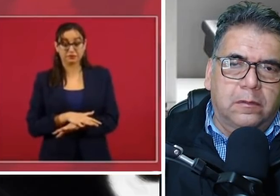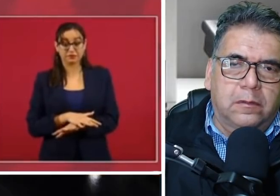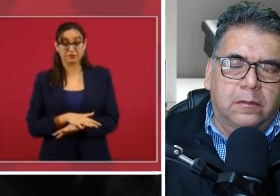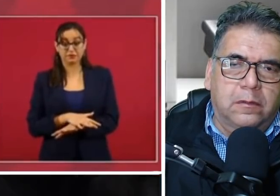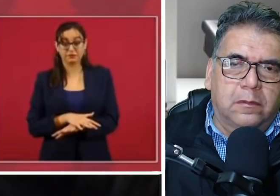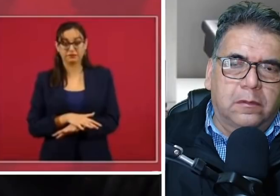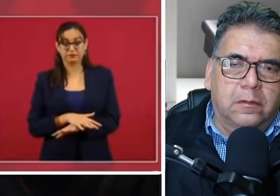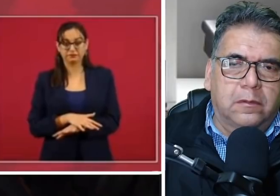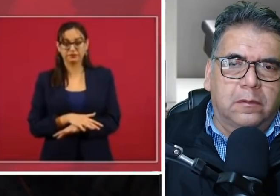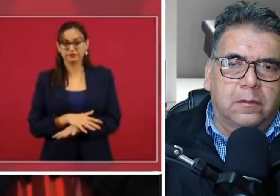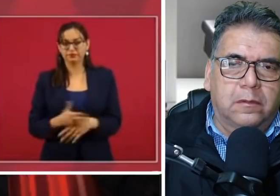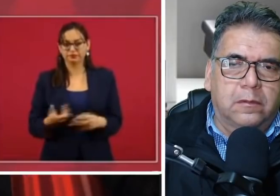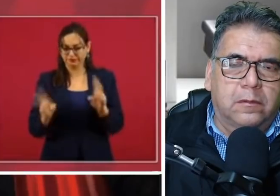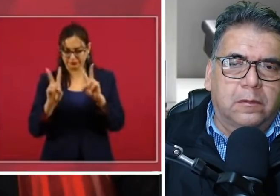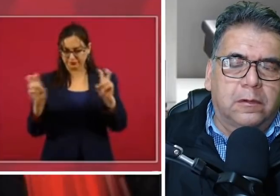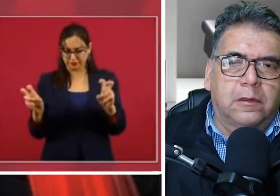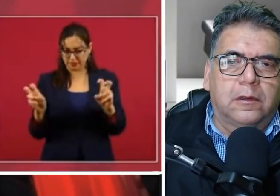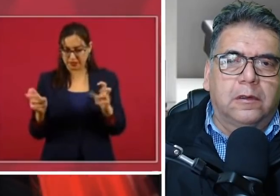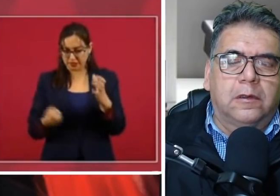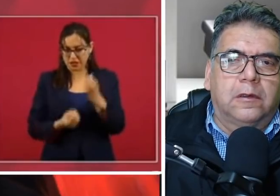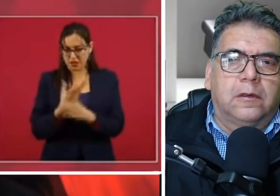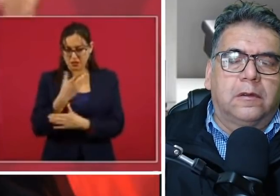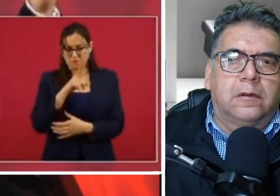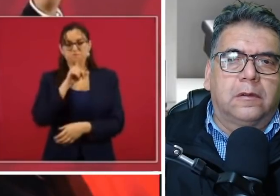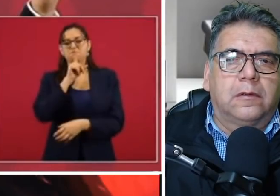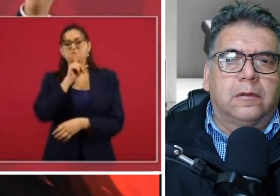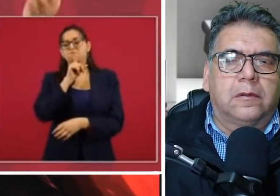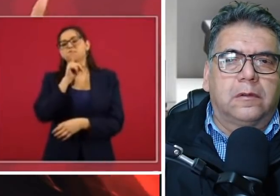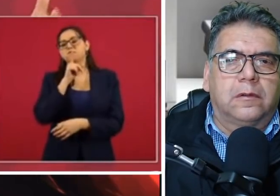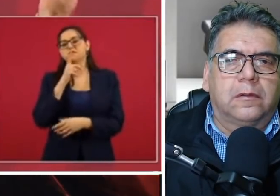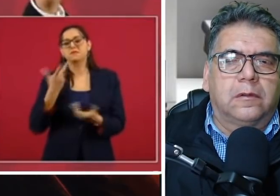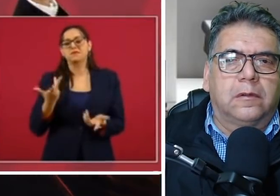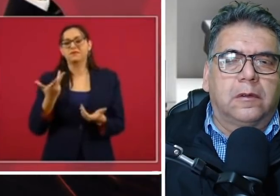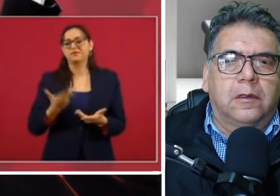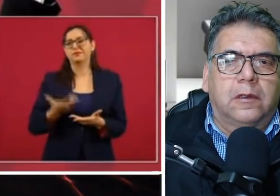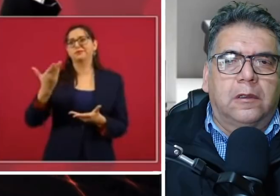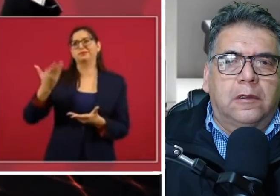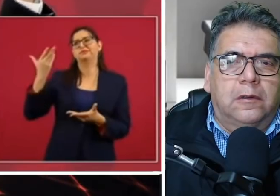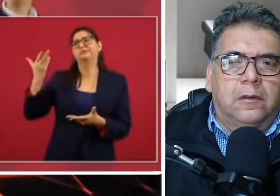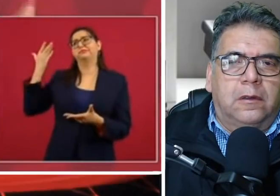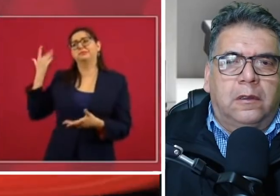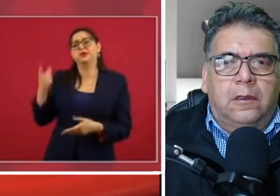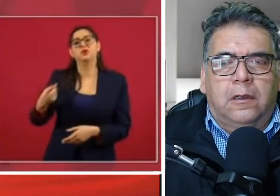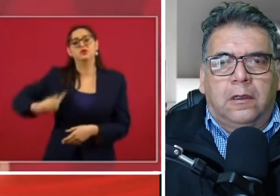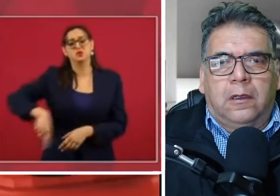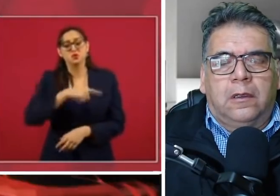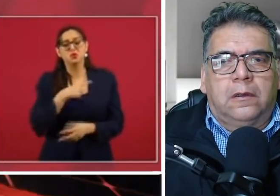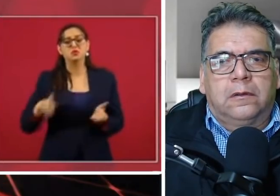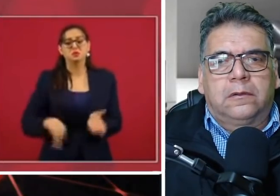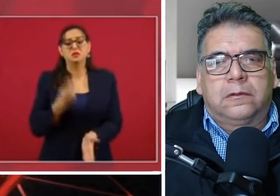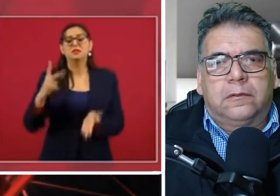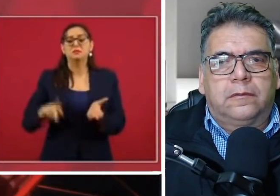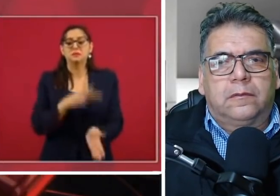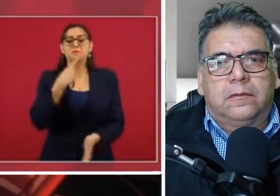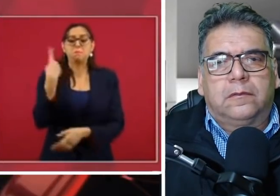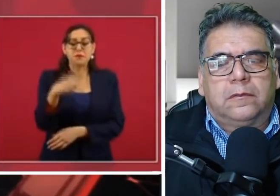no es un asunto nuevo, nosotros lo venimos denunciando desde hace mucho tiempo,